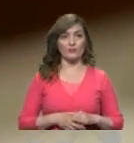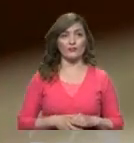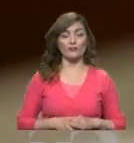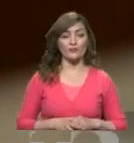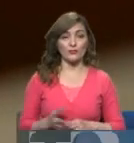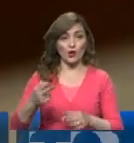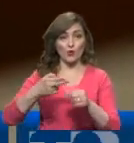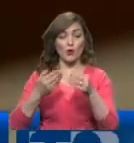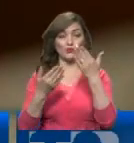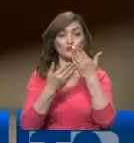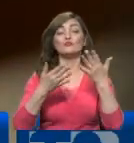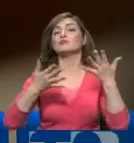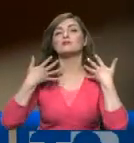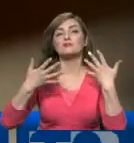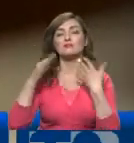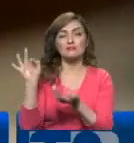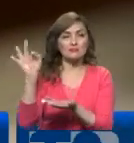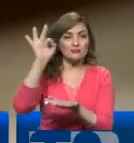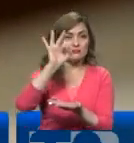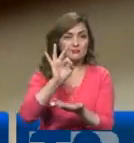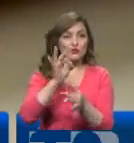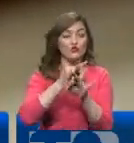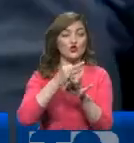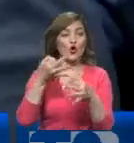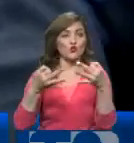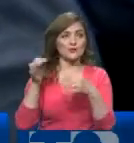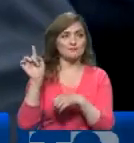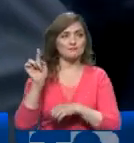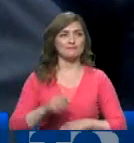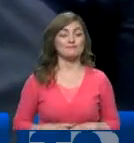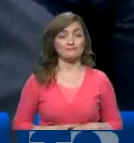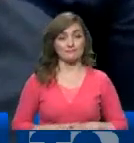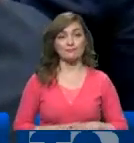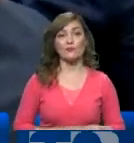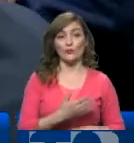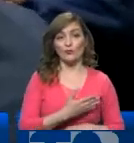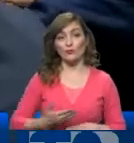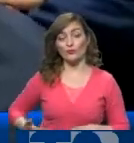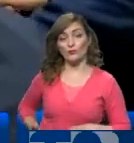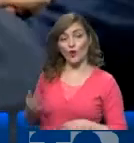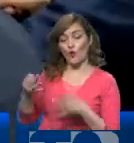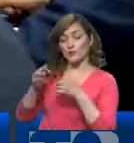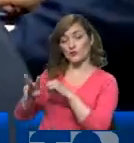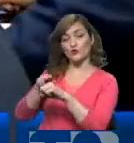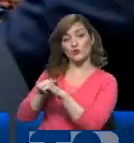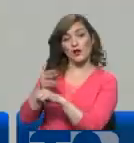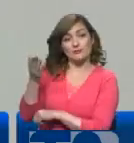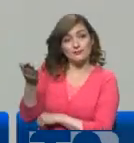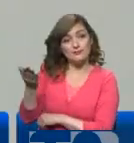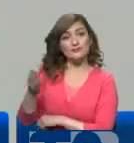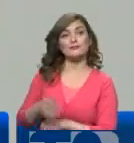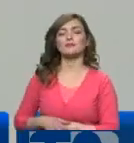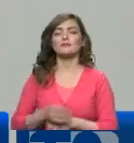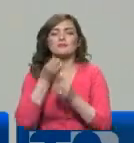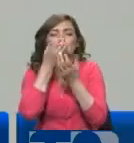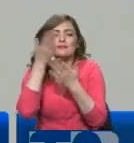Estuvo presente en un evento en Guayaquil como representante de la función judicial. Fue ahí donde la presidenta de la Corte Nacional de Justicia, Paulina Aguirre,